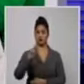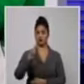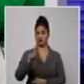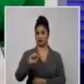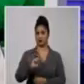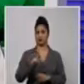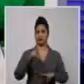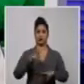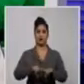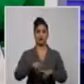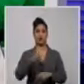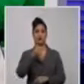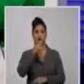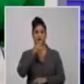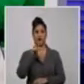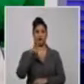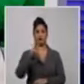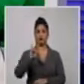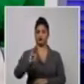Vieja 29,